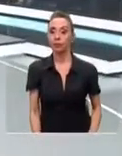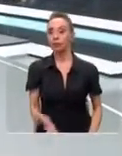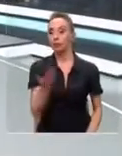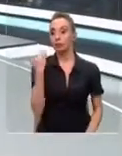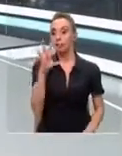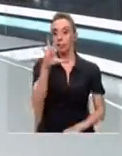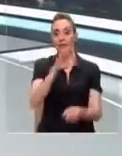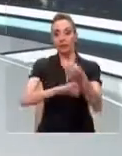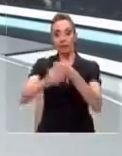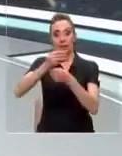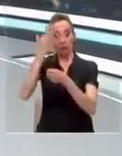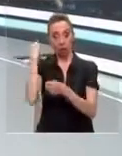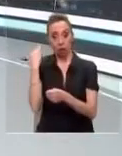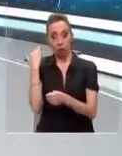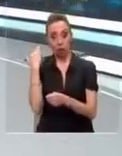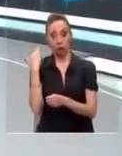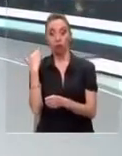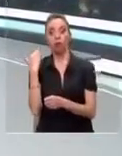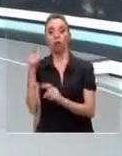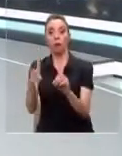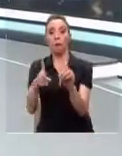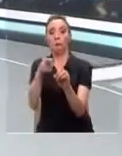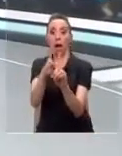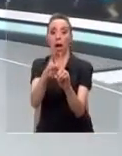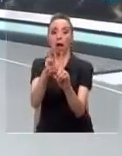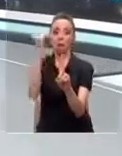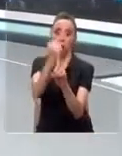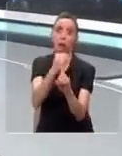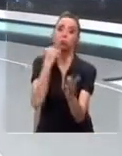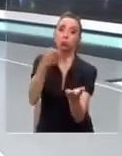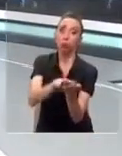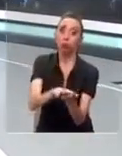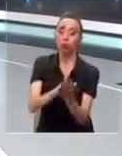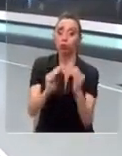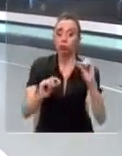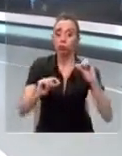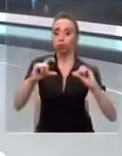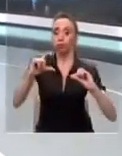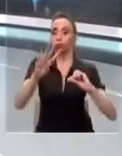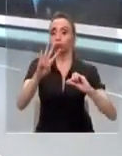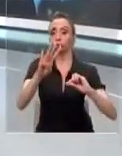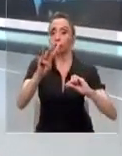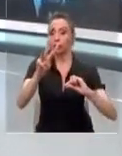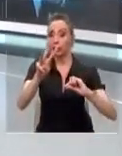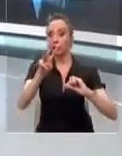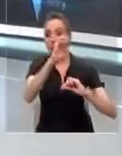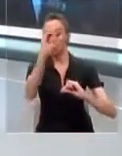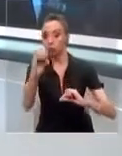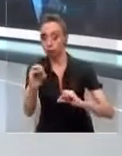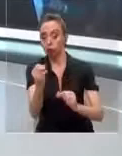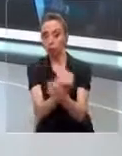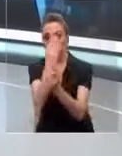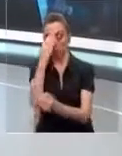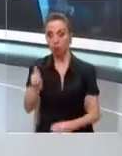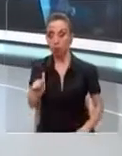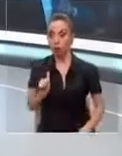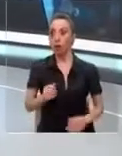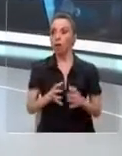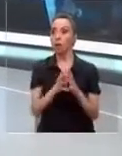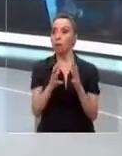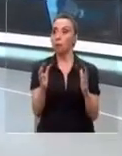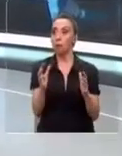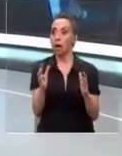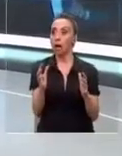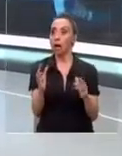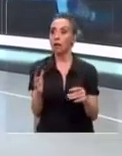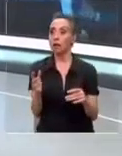En los últimos 5 años, los homicidios han aumentado un 43% y según las policías, cada vez hay más uso